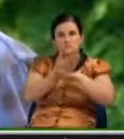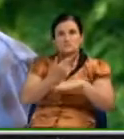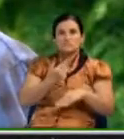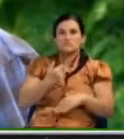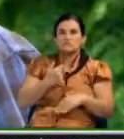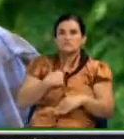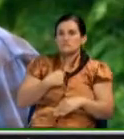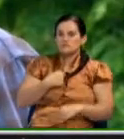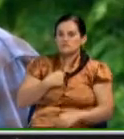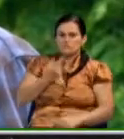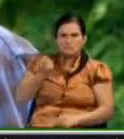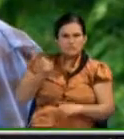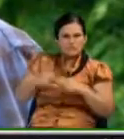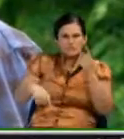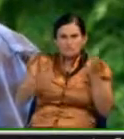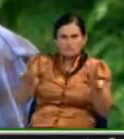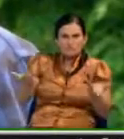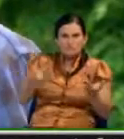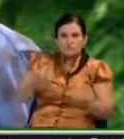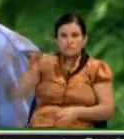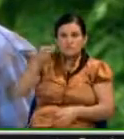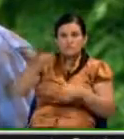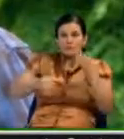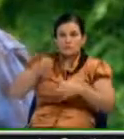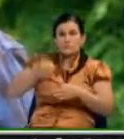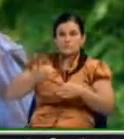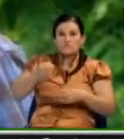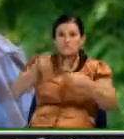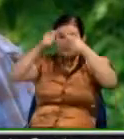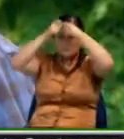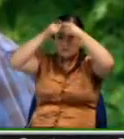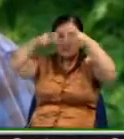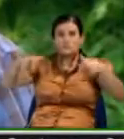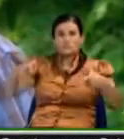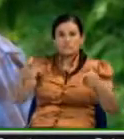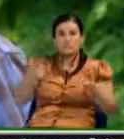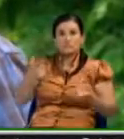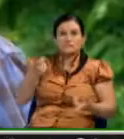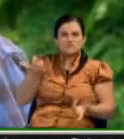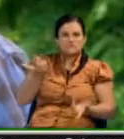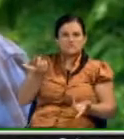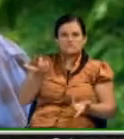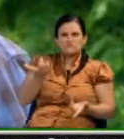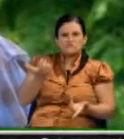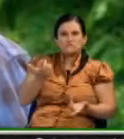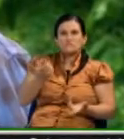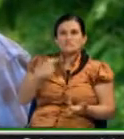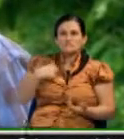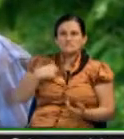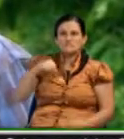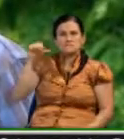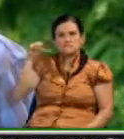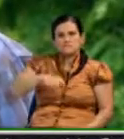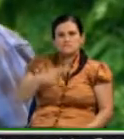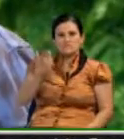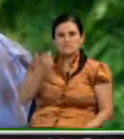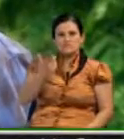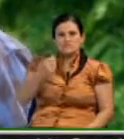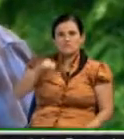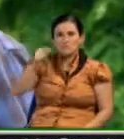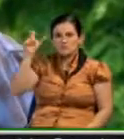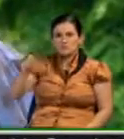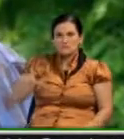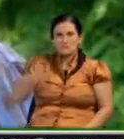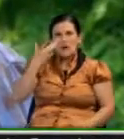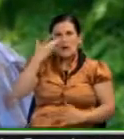Esto no lo puede hacer ni siquiera un juez de la República. Entonces es una extralimitación de funciones, a